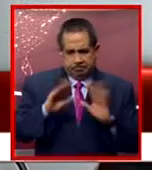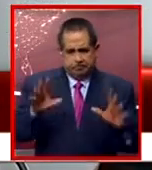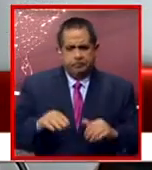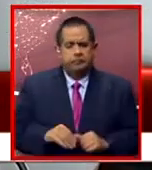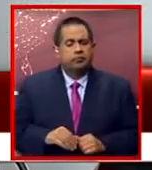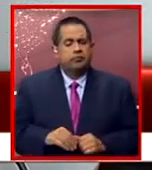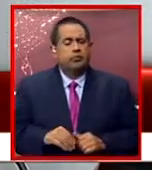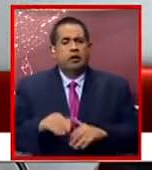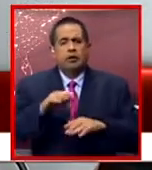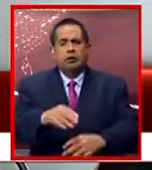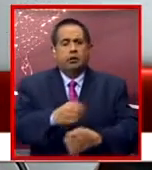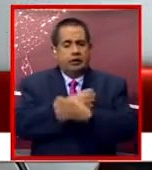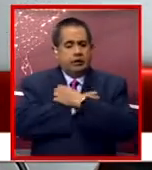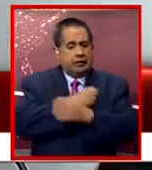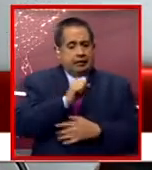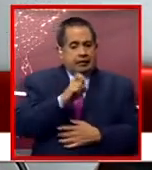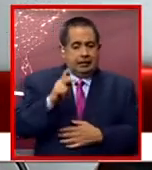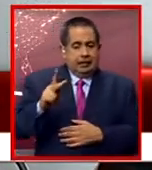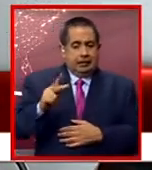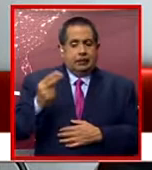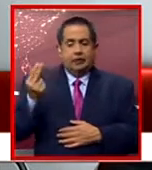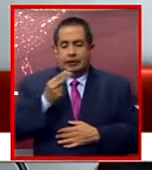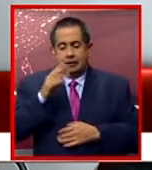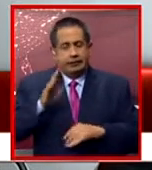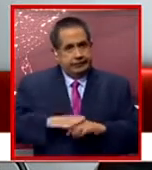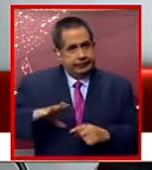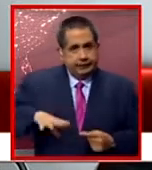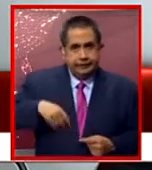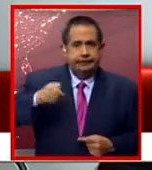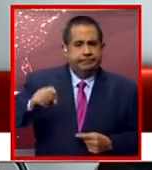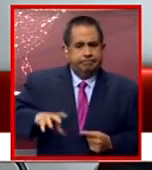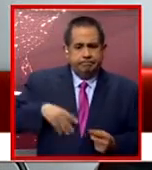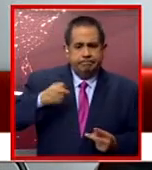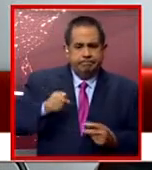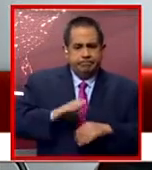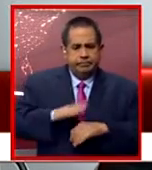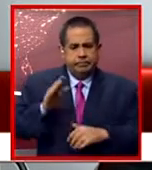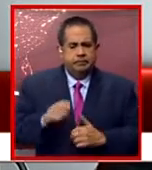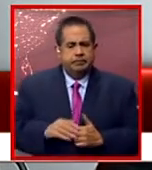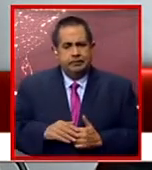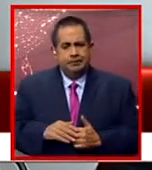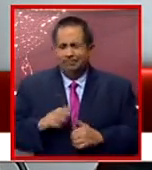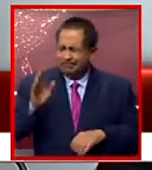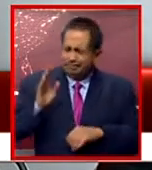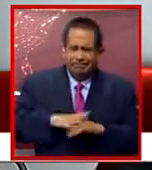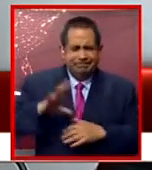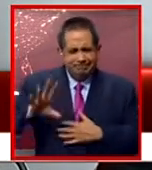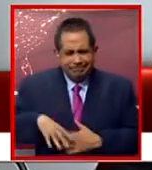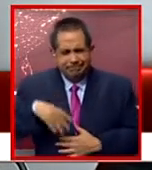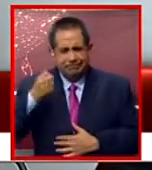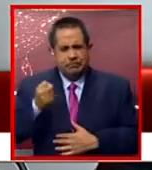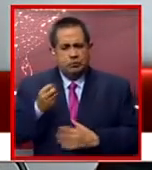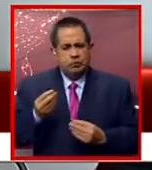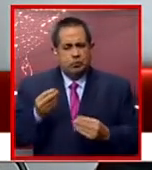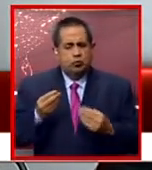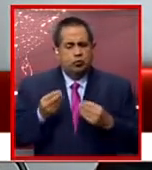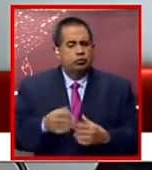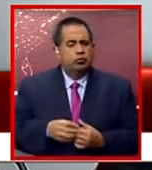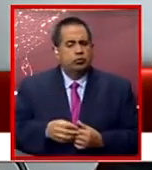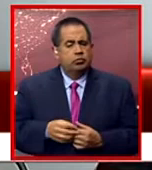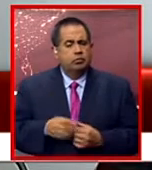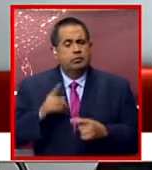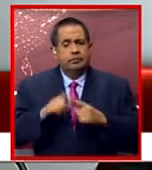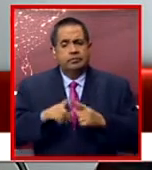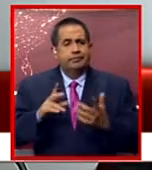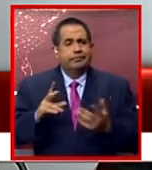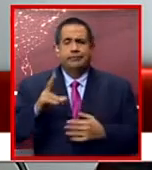el sector educativo necesita de más esfuerzos, de muchos esfuerzos. Sin duda,